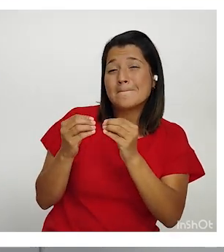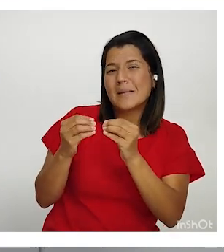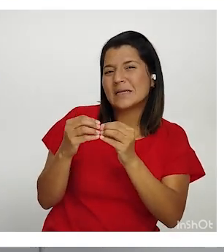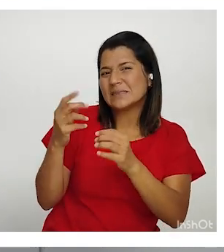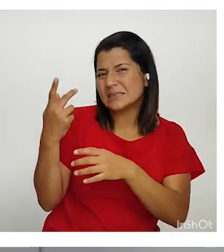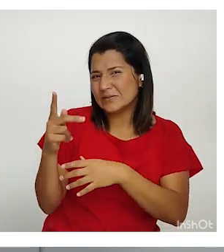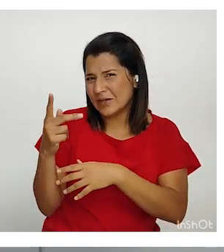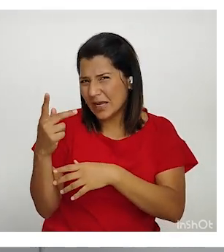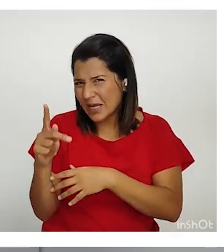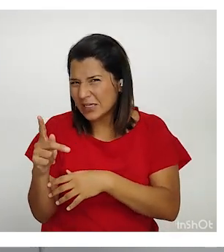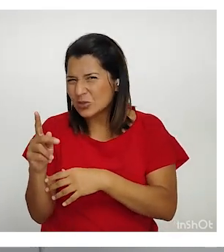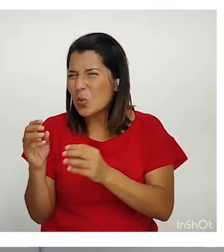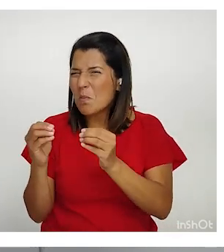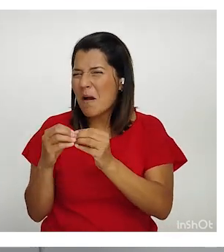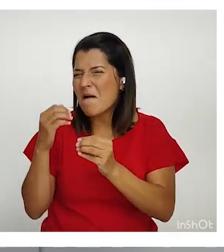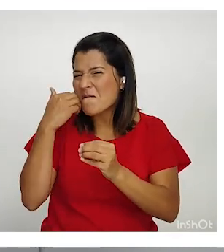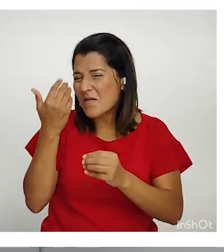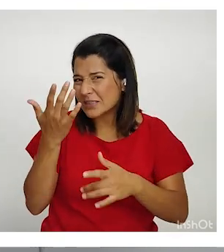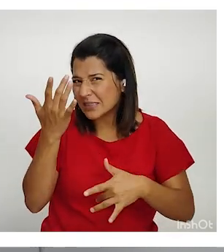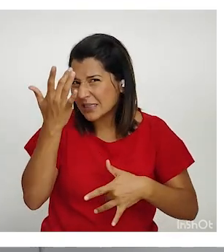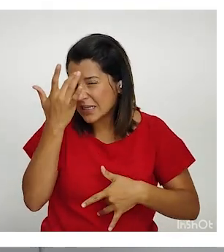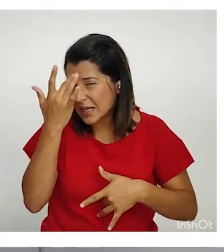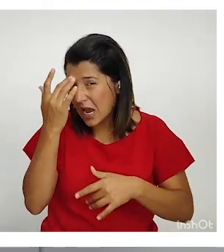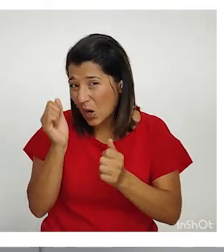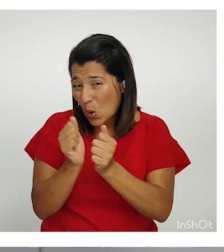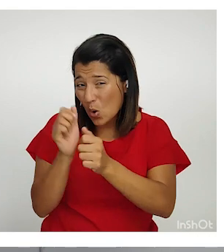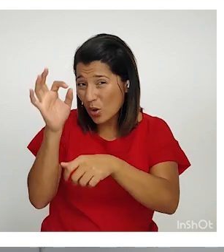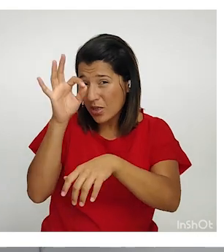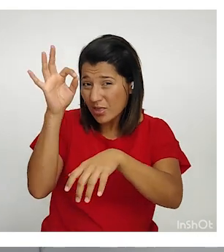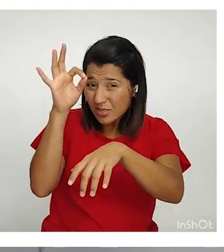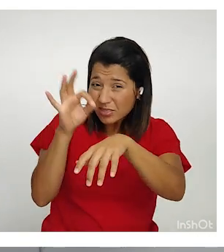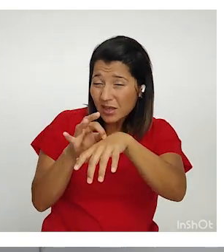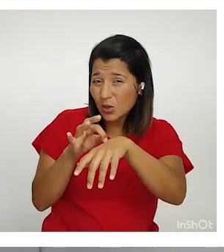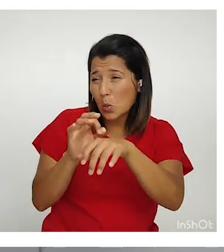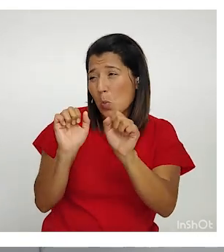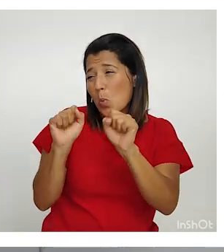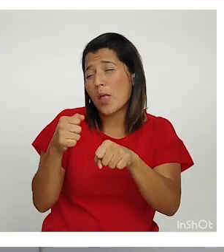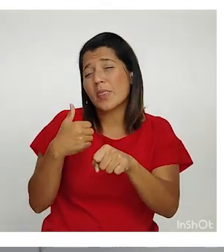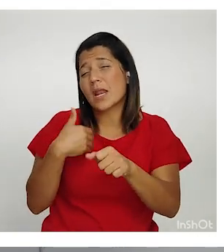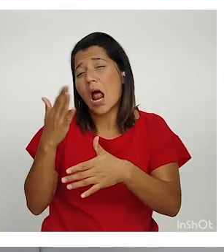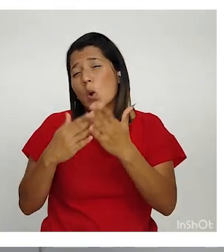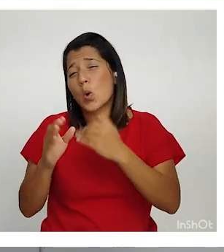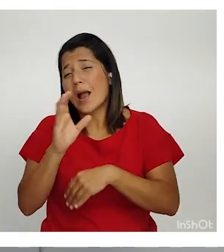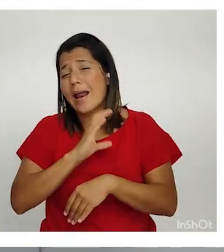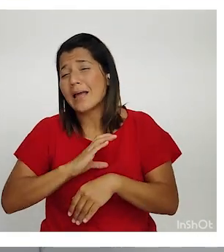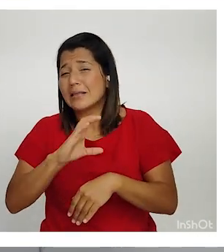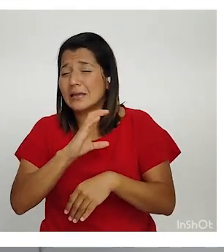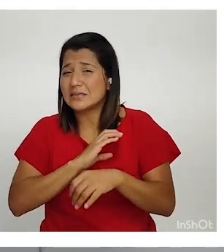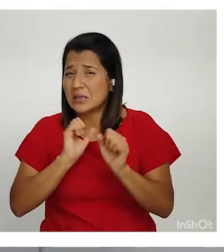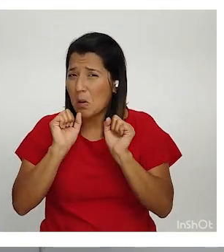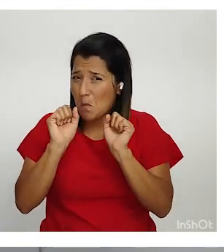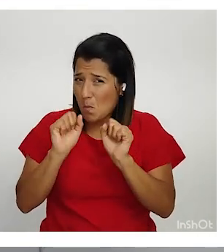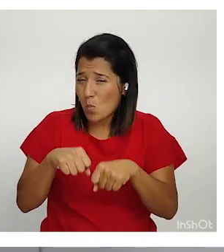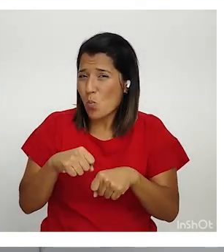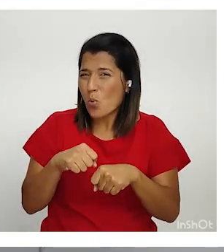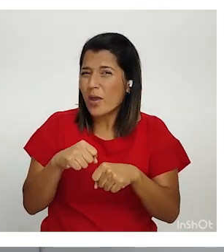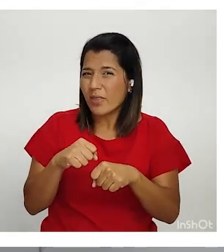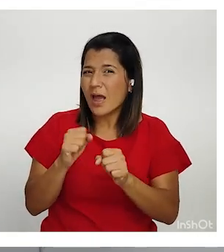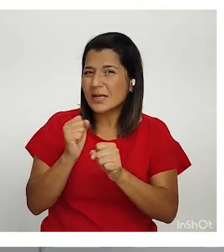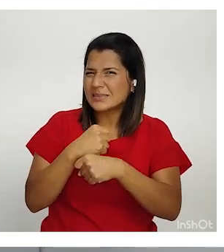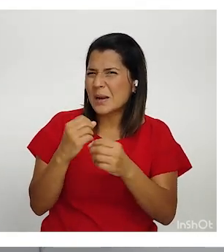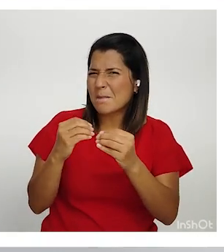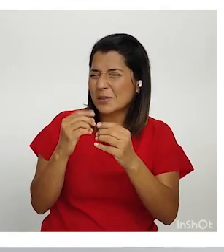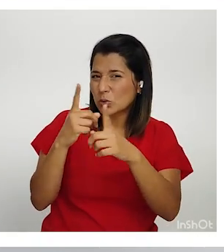a una picadura o a contraer el dengue, que tengan algún factor de riesgo adicional y que pueda desencadenar alguna condición más